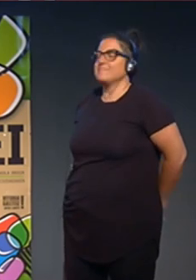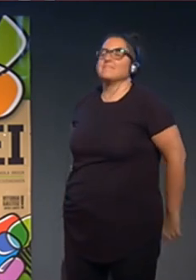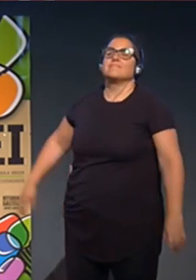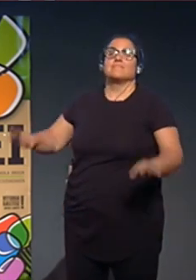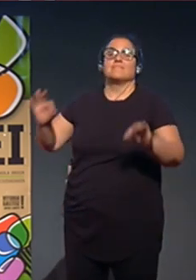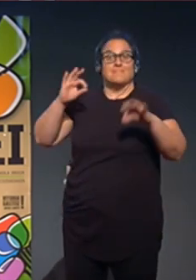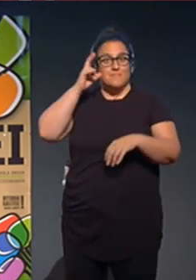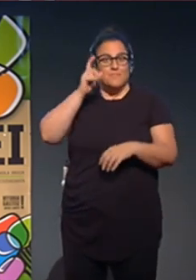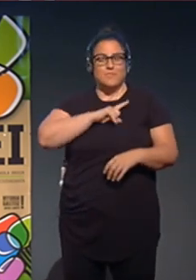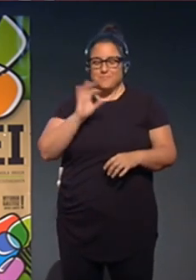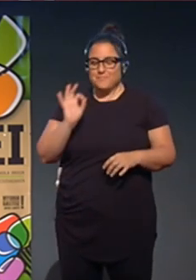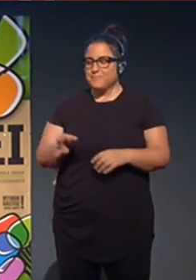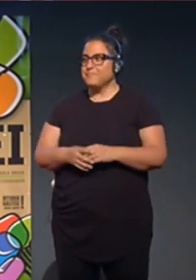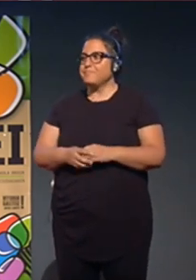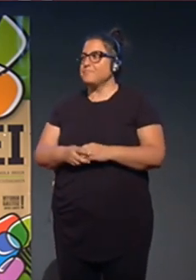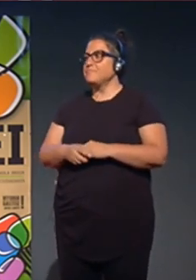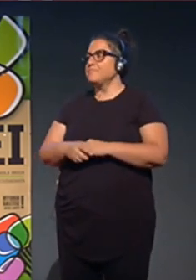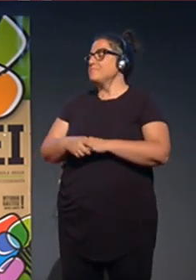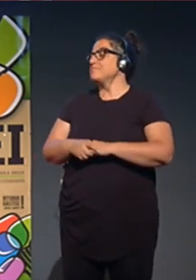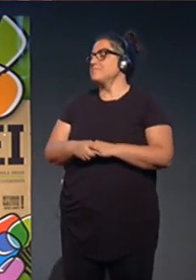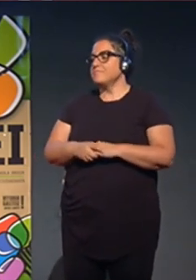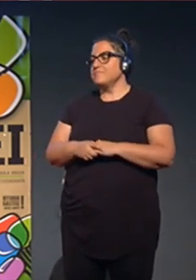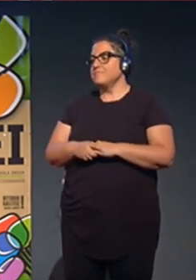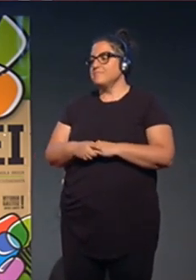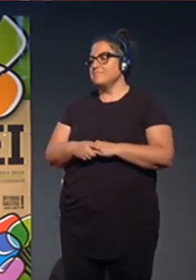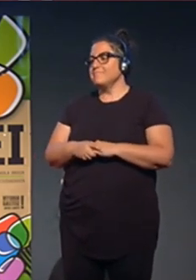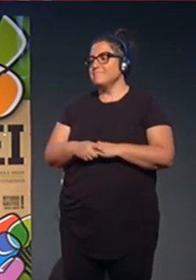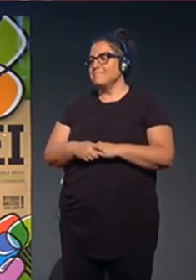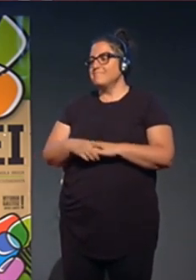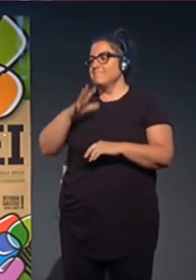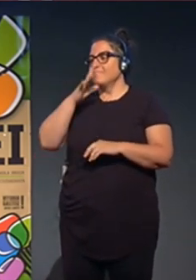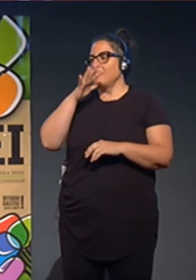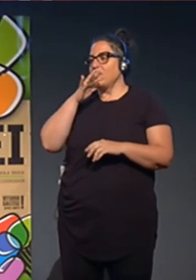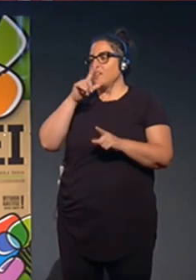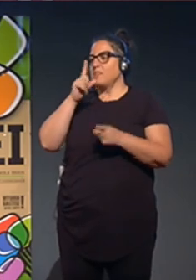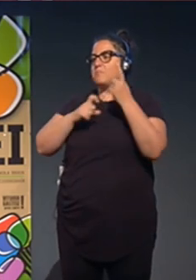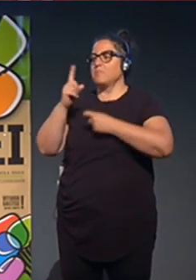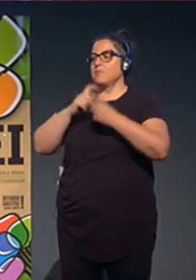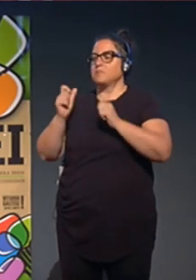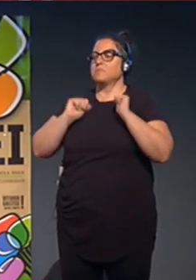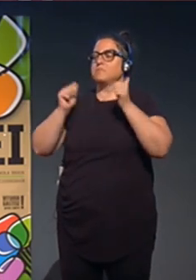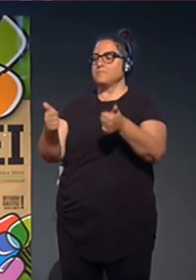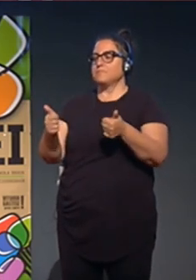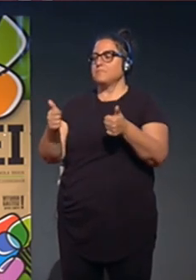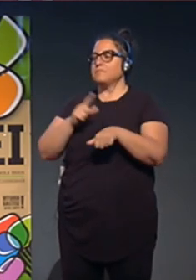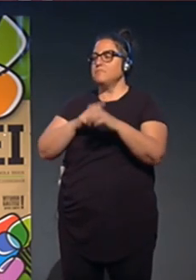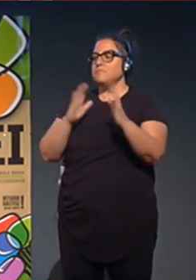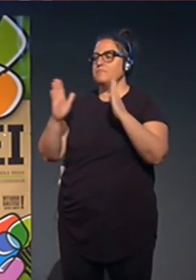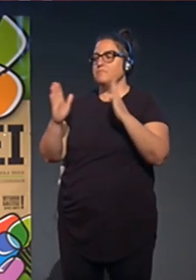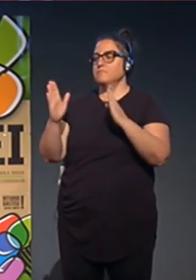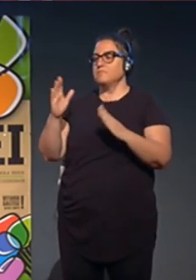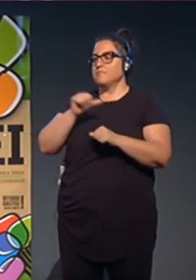No ahora bueno or Pep hito denbora dugu naiz nia gerald